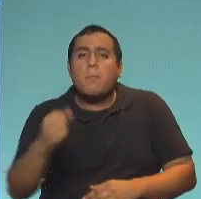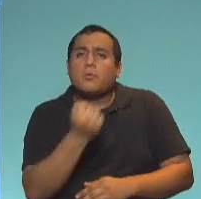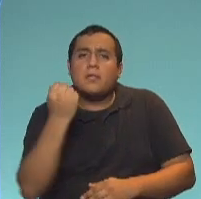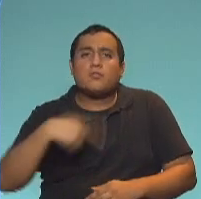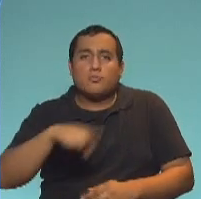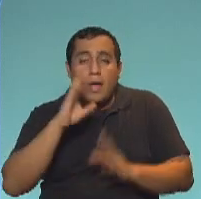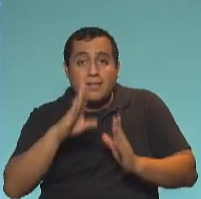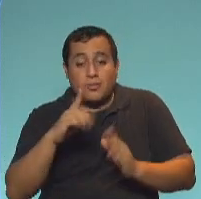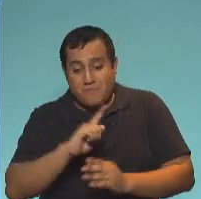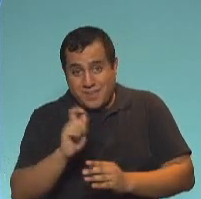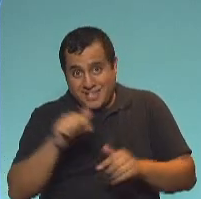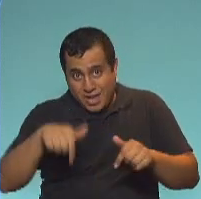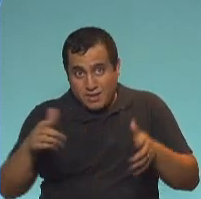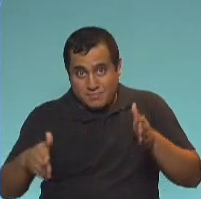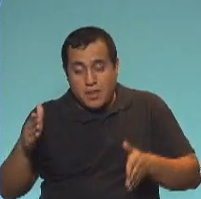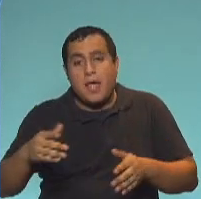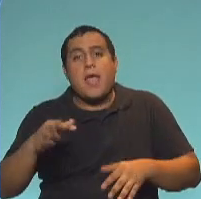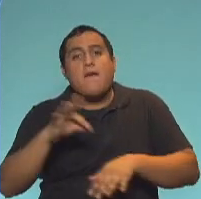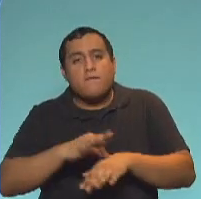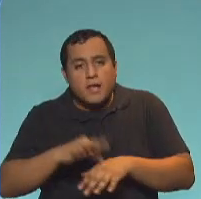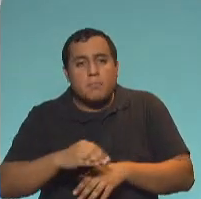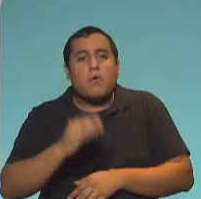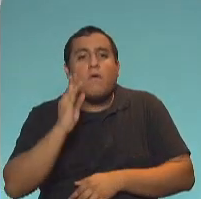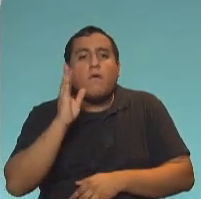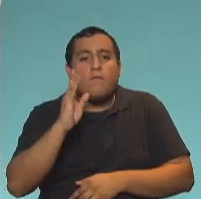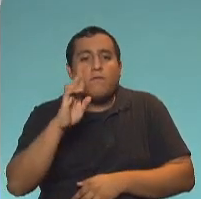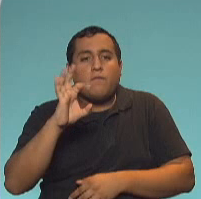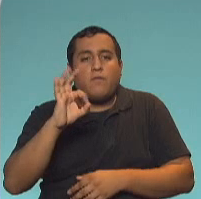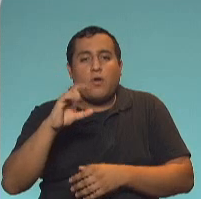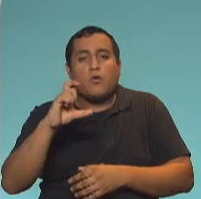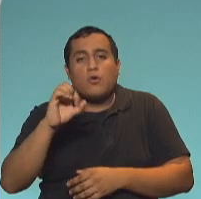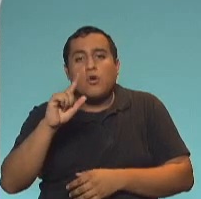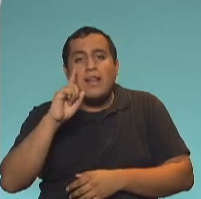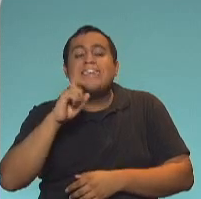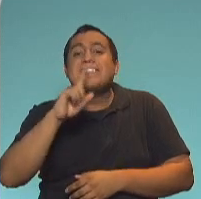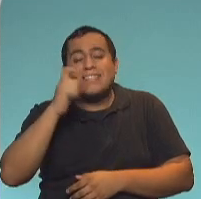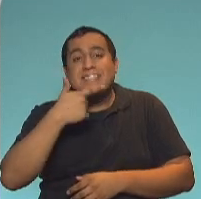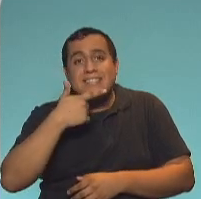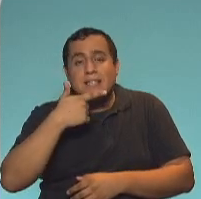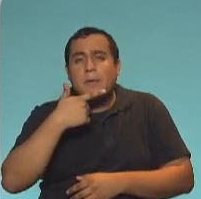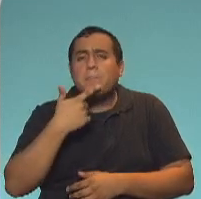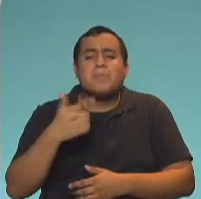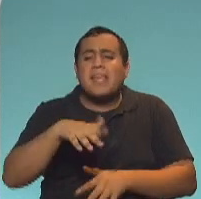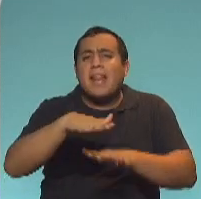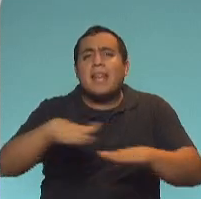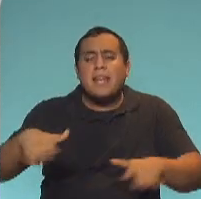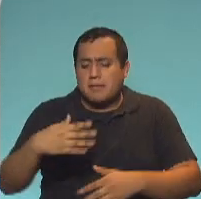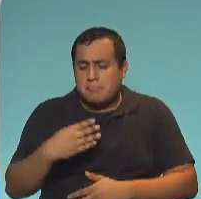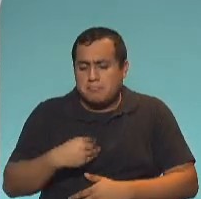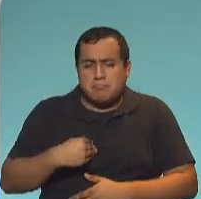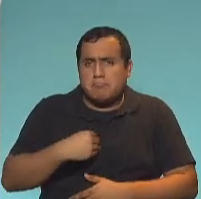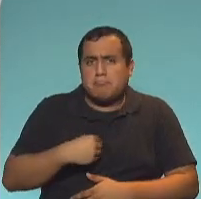van a aparecer las primeras bronquiolitis en los centros de salud los signos que presentan los niños con bronquiolitis